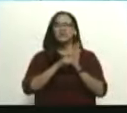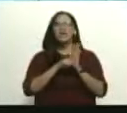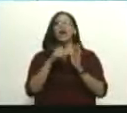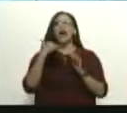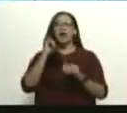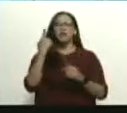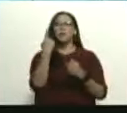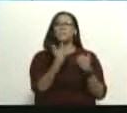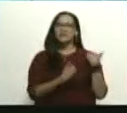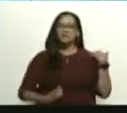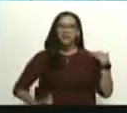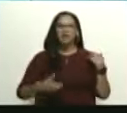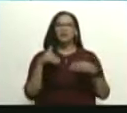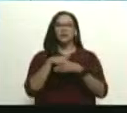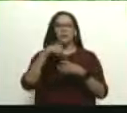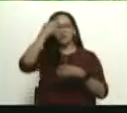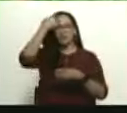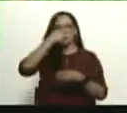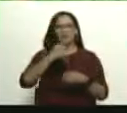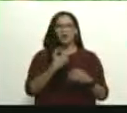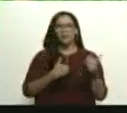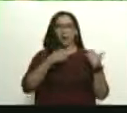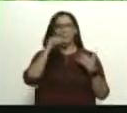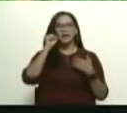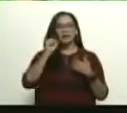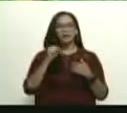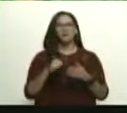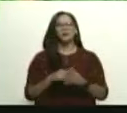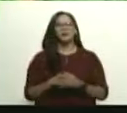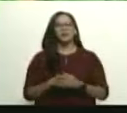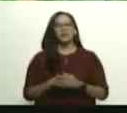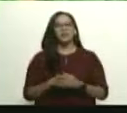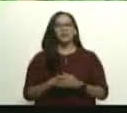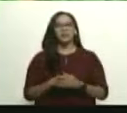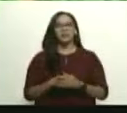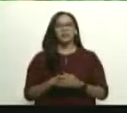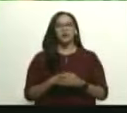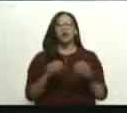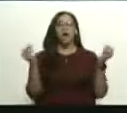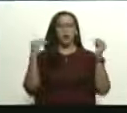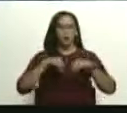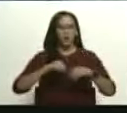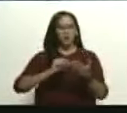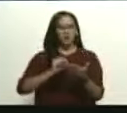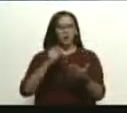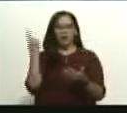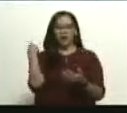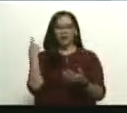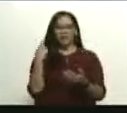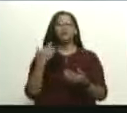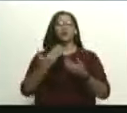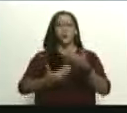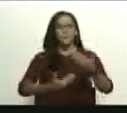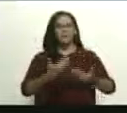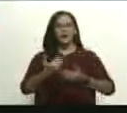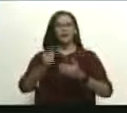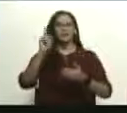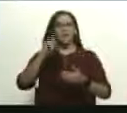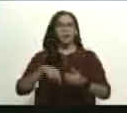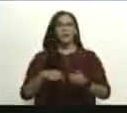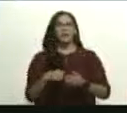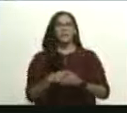hay un presidente electo por el pueblo, que es el presidente Nicolás Maduro Moros. Los acuerdos firmados ayer son un paso también para